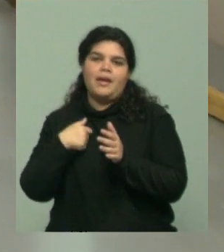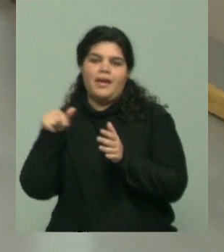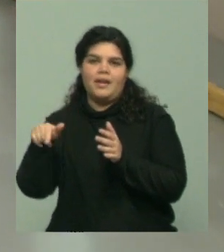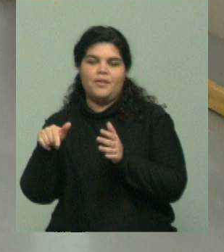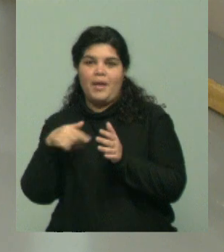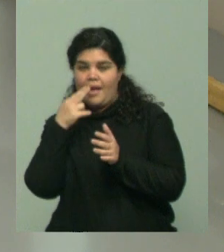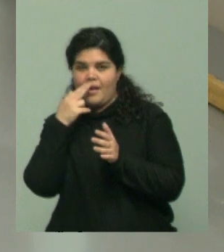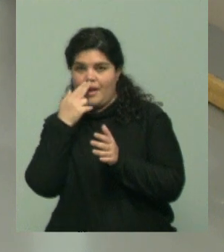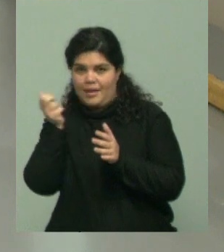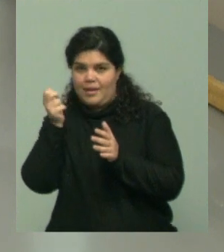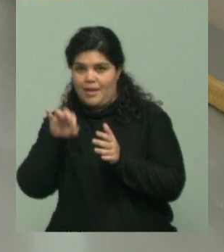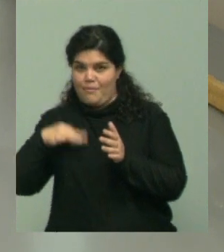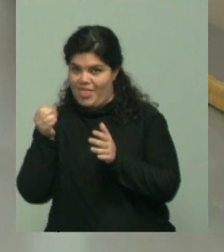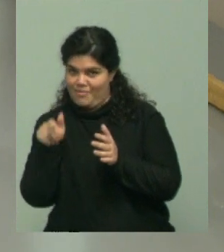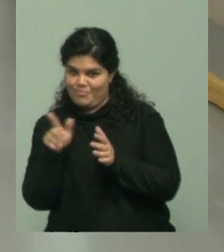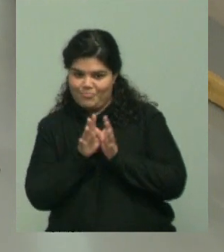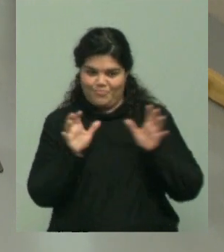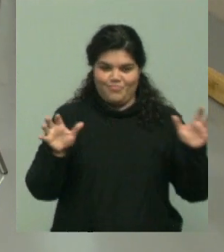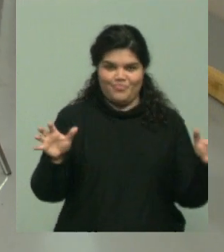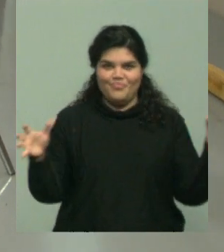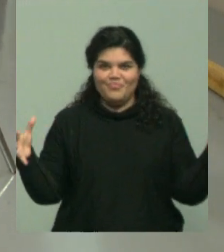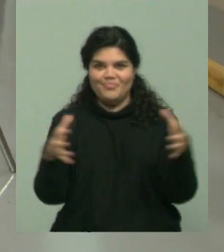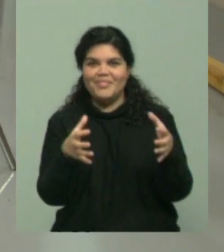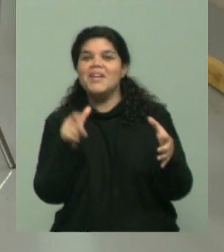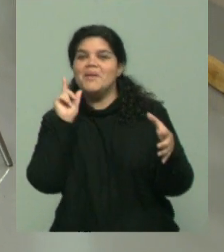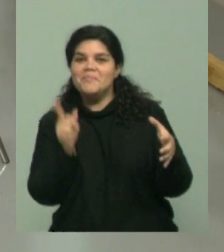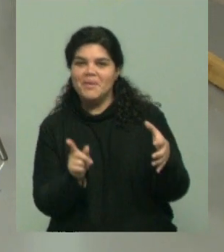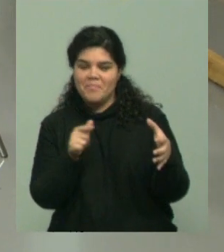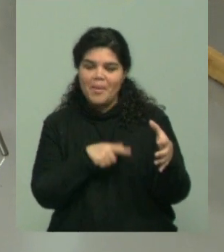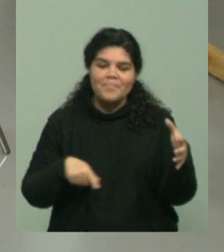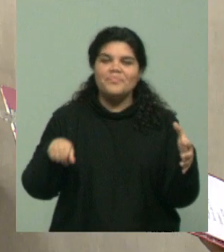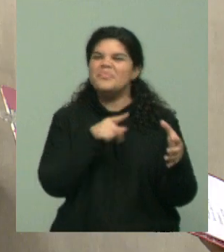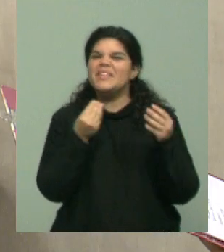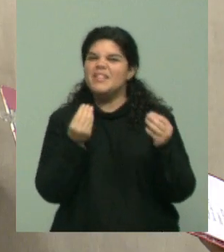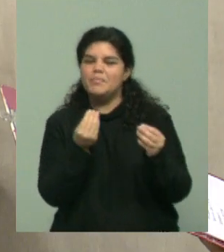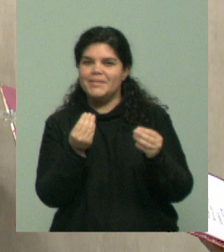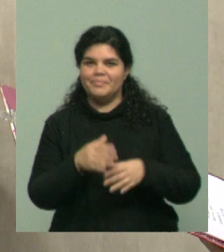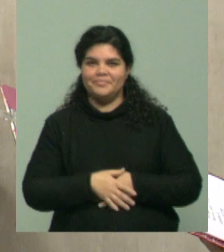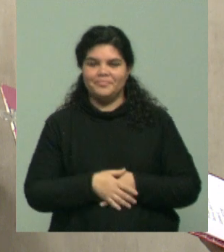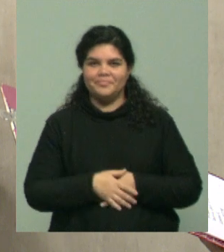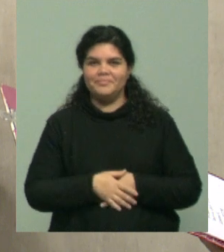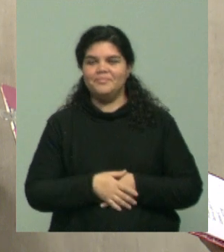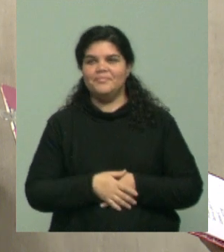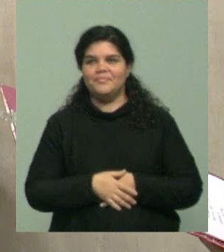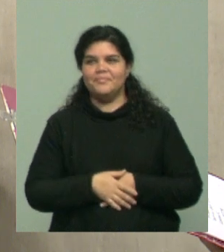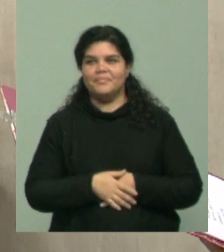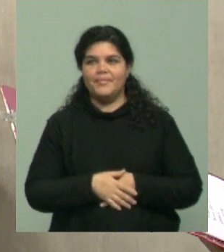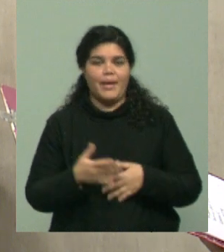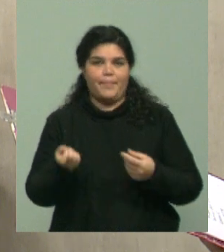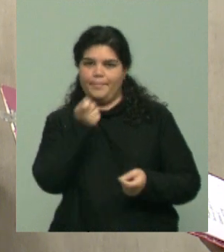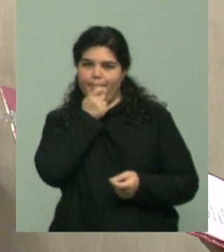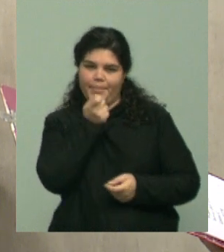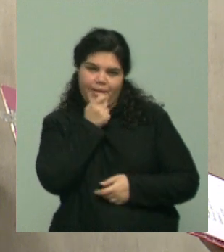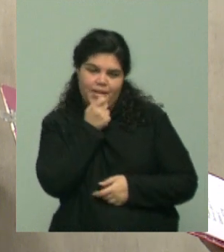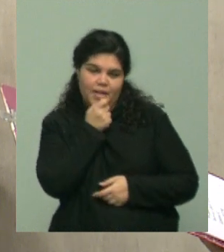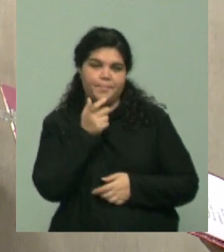Y bueno, nosotros de repente podemos recuperar desde un cuerpo cansado o de repente si tenemos una taquicardia porque